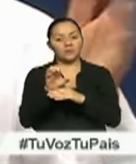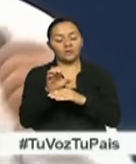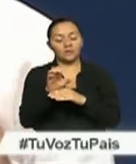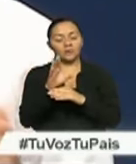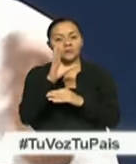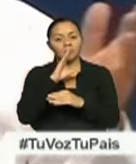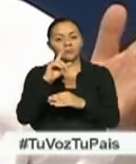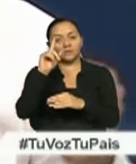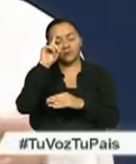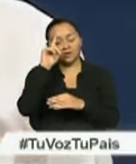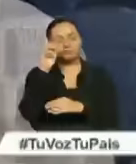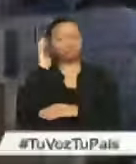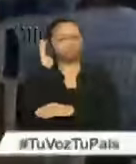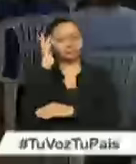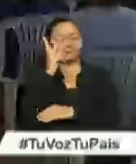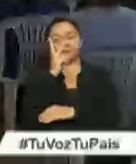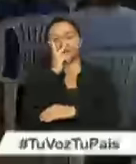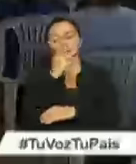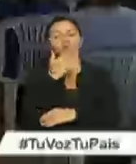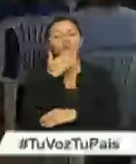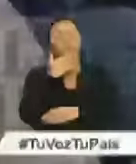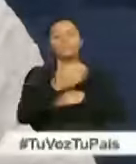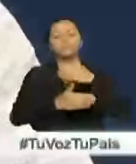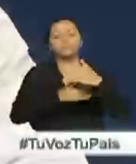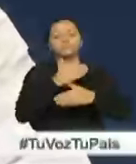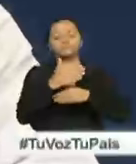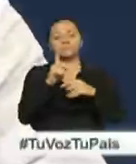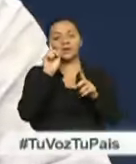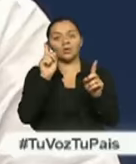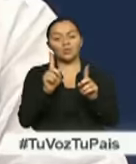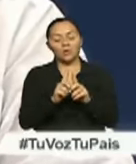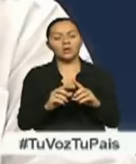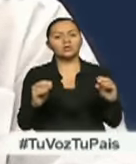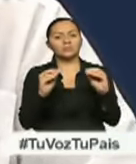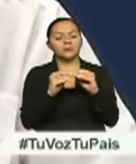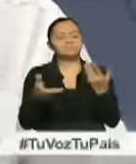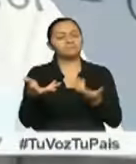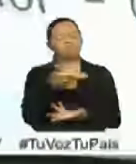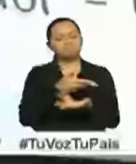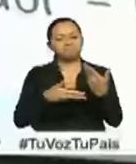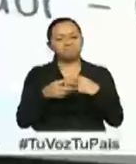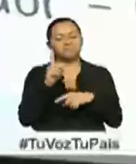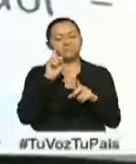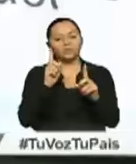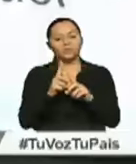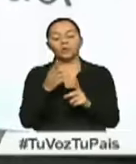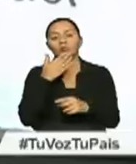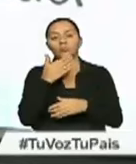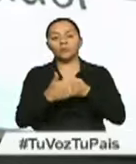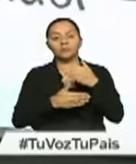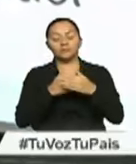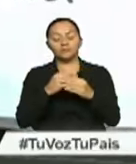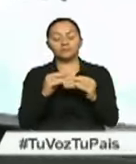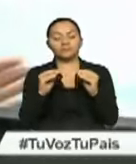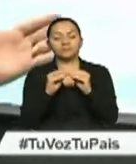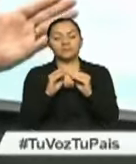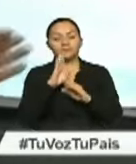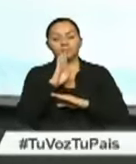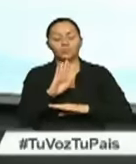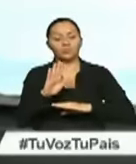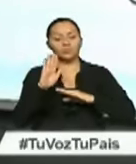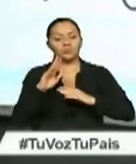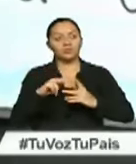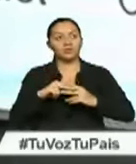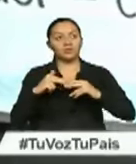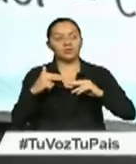Rafael Correa destacó que de acuerdo o mediante este acuerdo se despierta también el compromiso regional